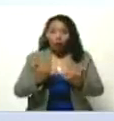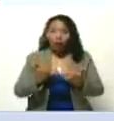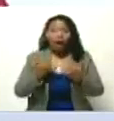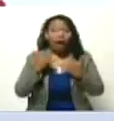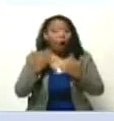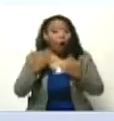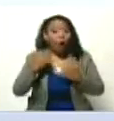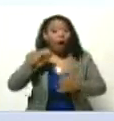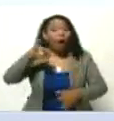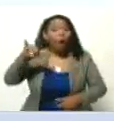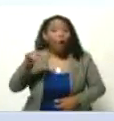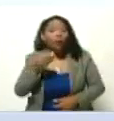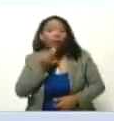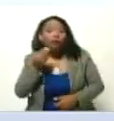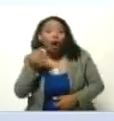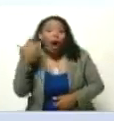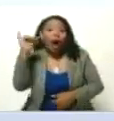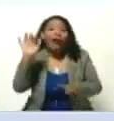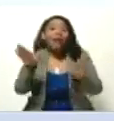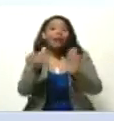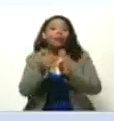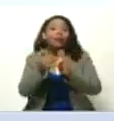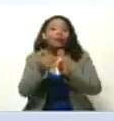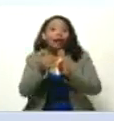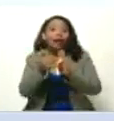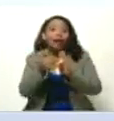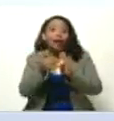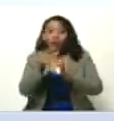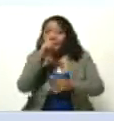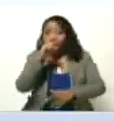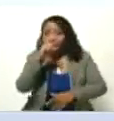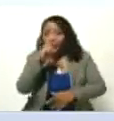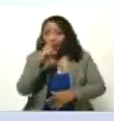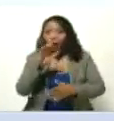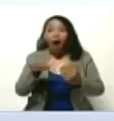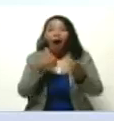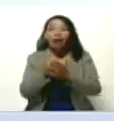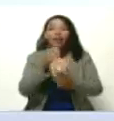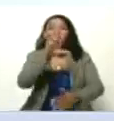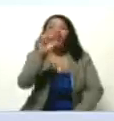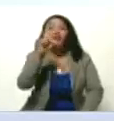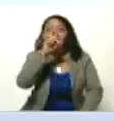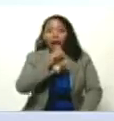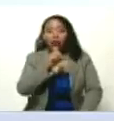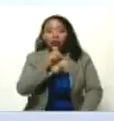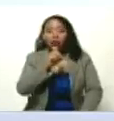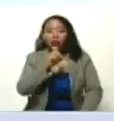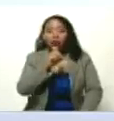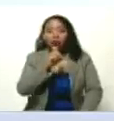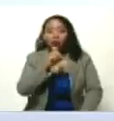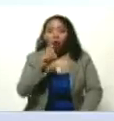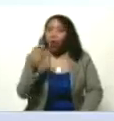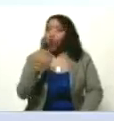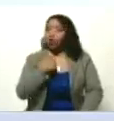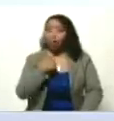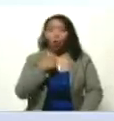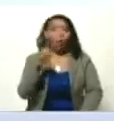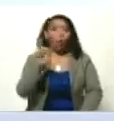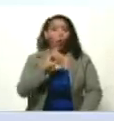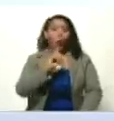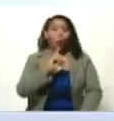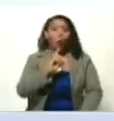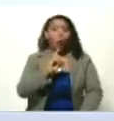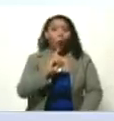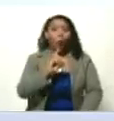JPSUV tiene unos límites de edad, que es hasta los 30 años. Entonces, no puedo postular yo a un joven como, qué sé yo,